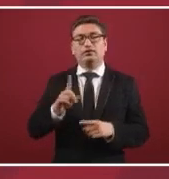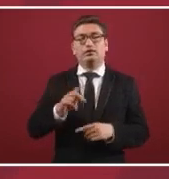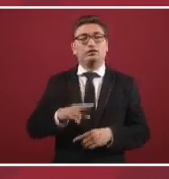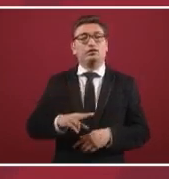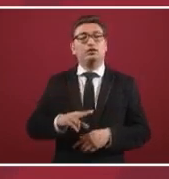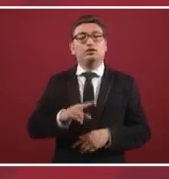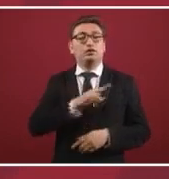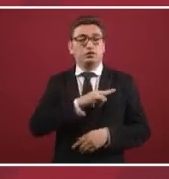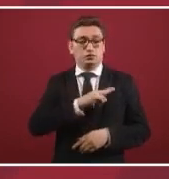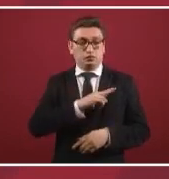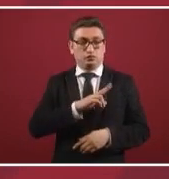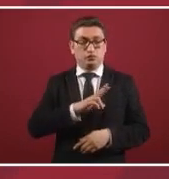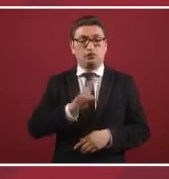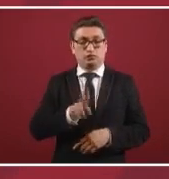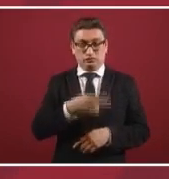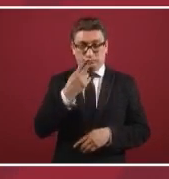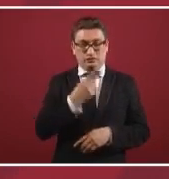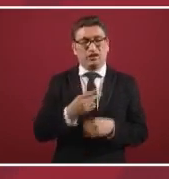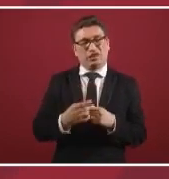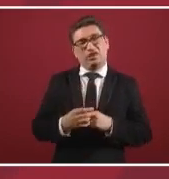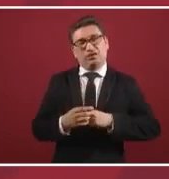universidades públicas se practica